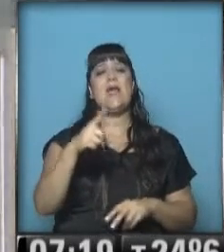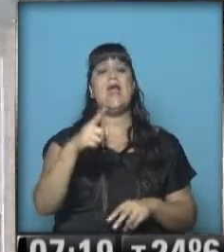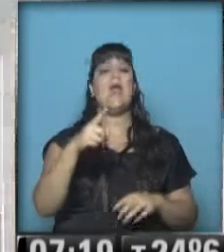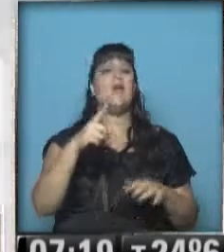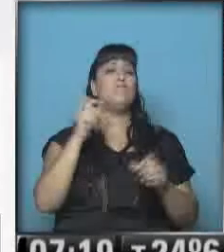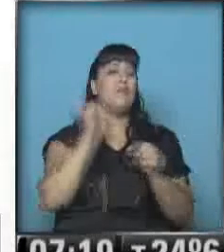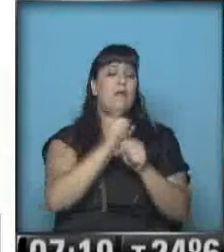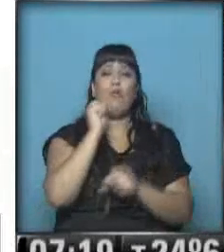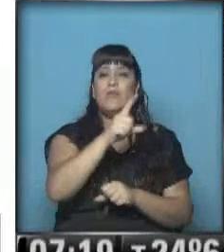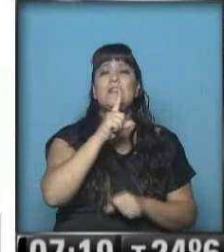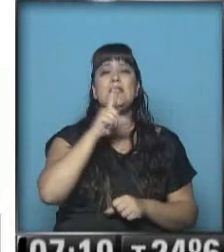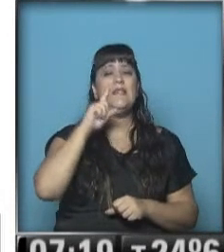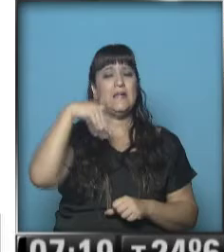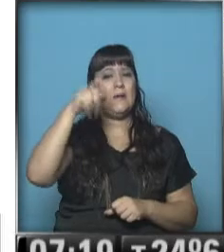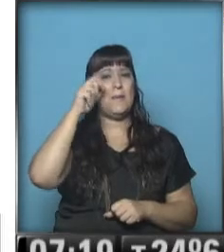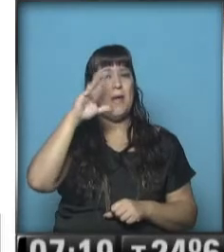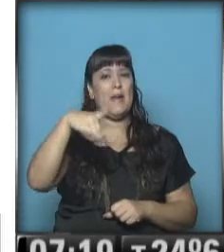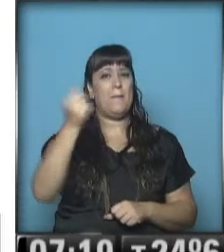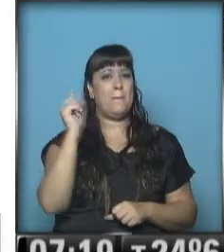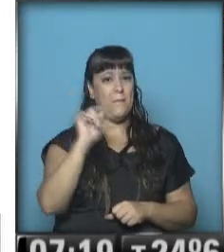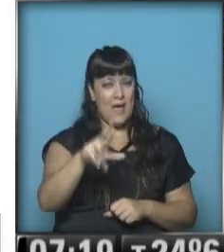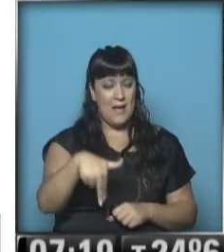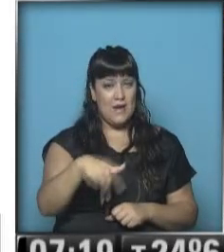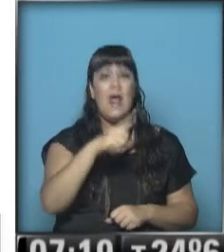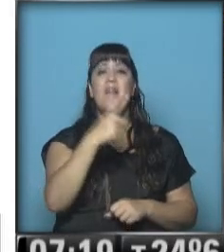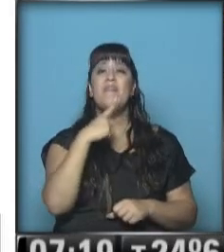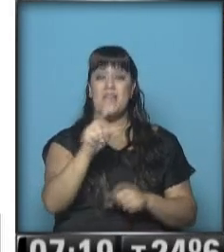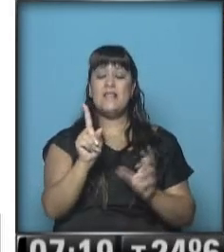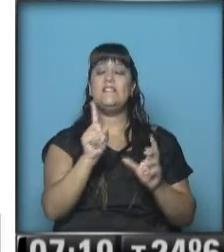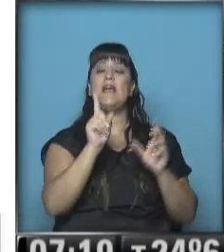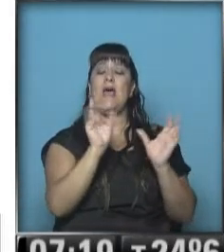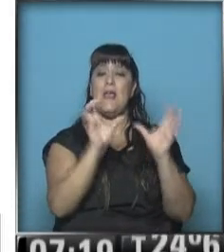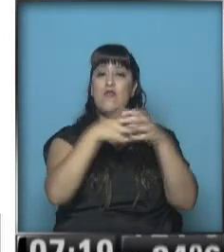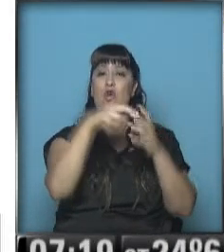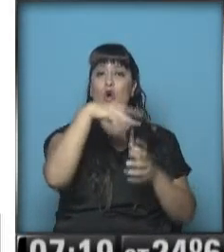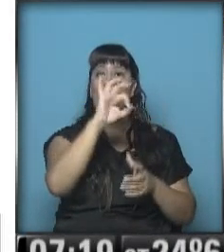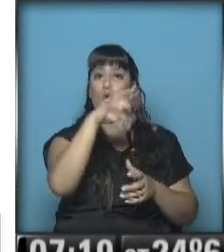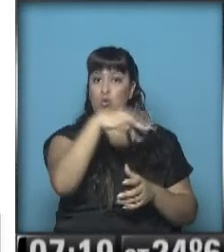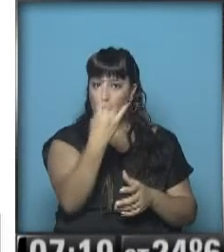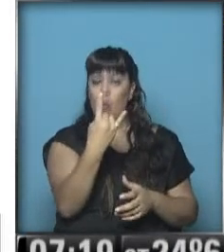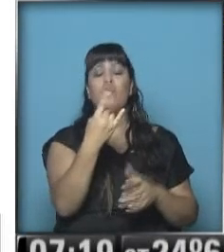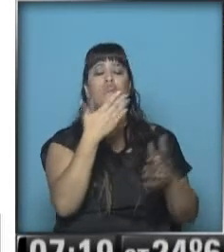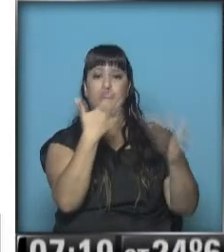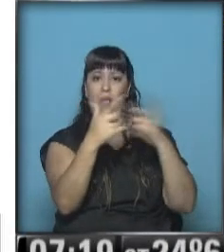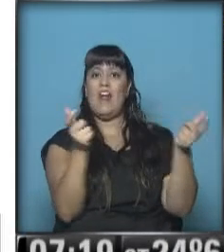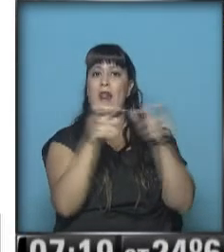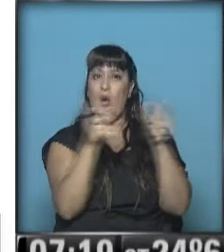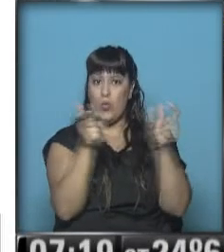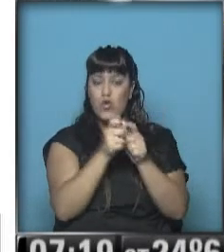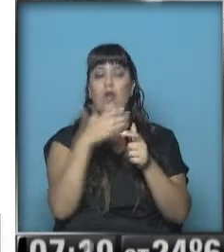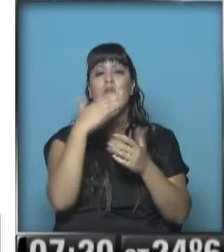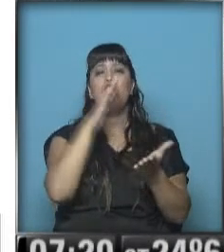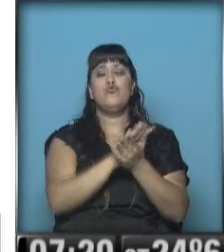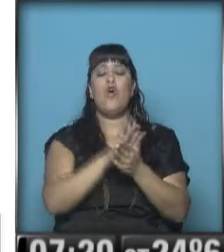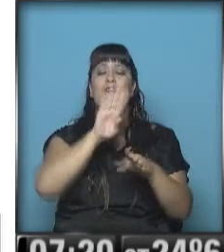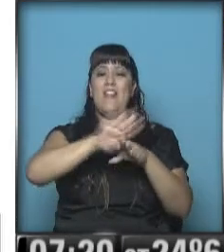canciller, mantuvo reuniones en la ONU por la reestructuración de la deuda soberana. Hablamos de nuestro canciller Héctor Timmermans, quien después del